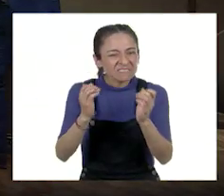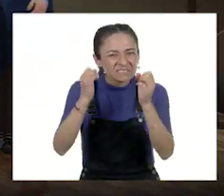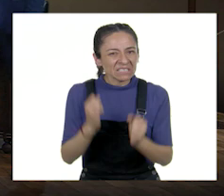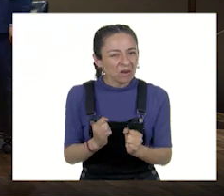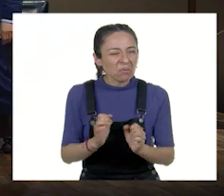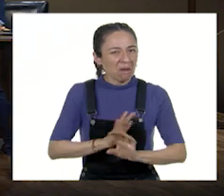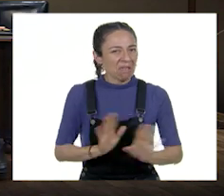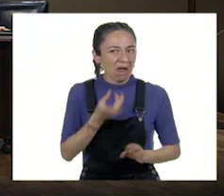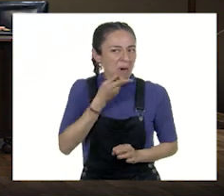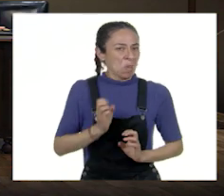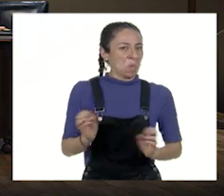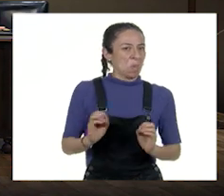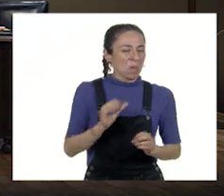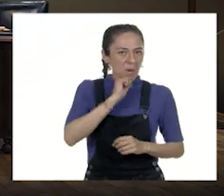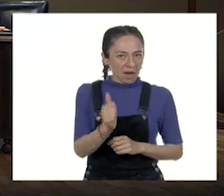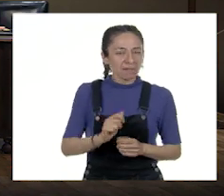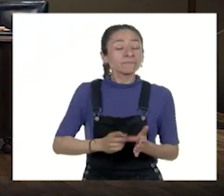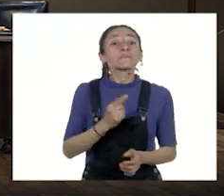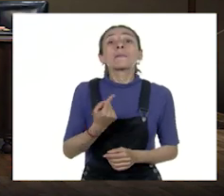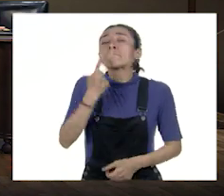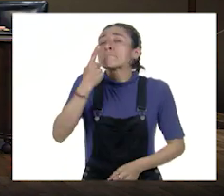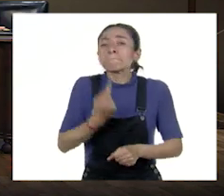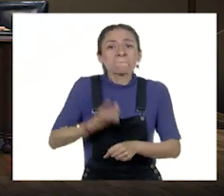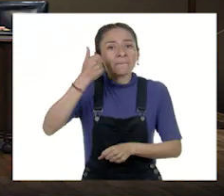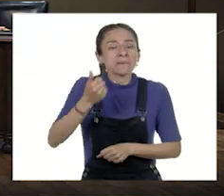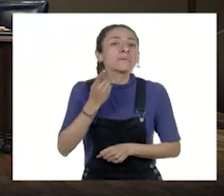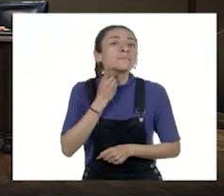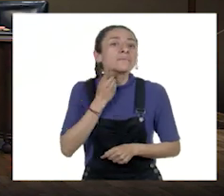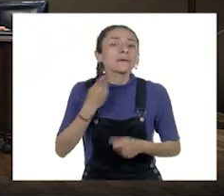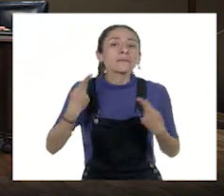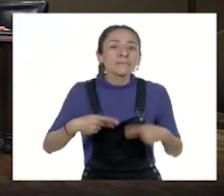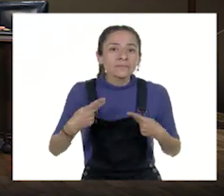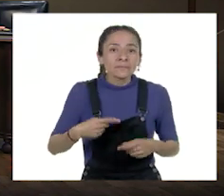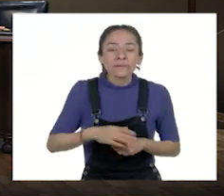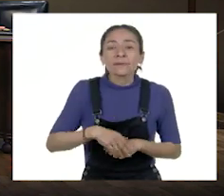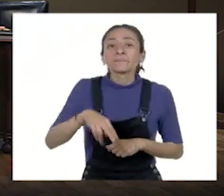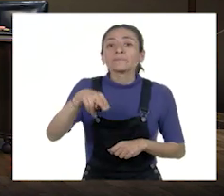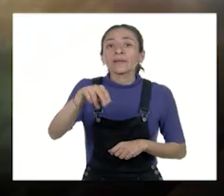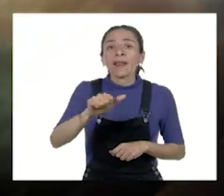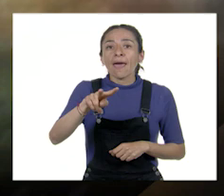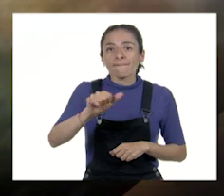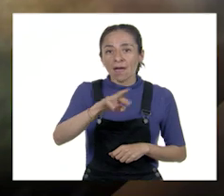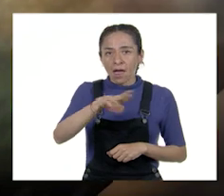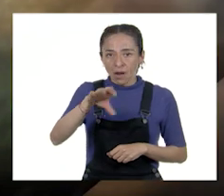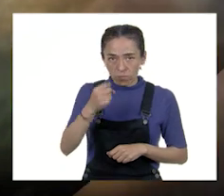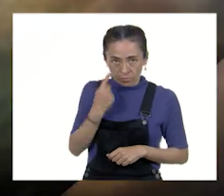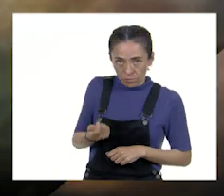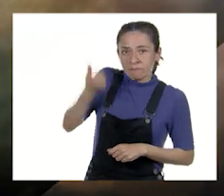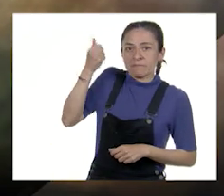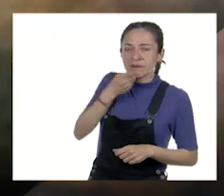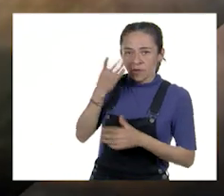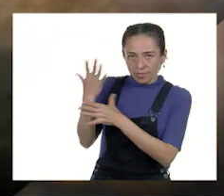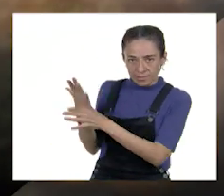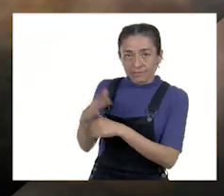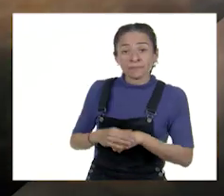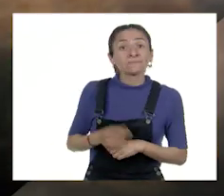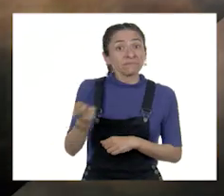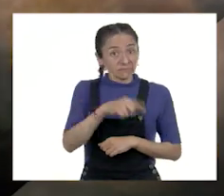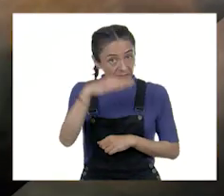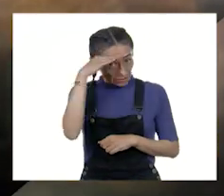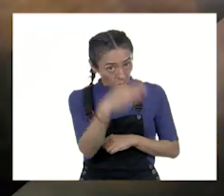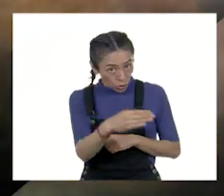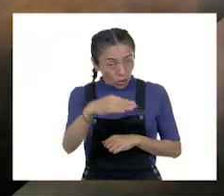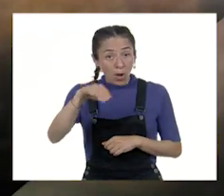El primero en tomar la palabra fue el diputado Gilberto Navarro, que empezó diciendo: El señor Martínez de Escobar